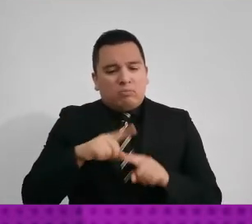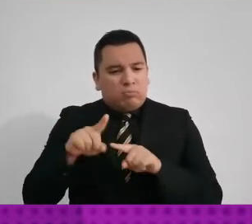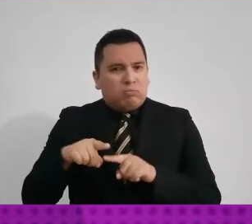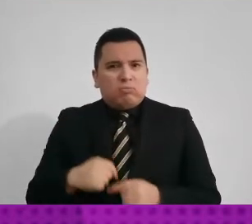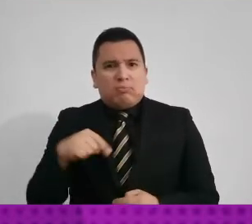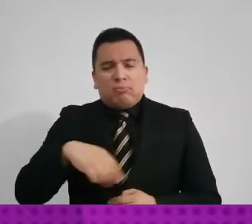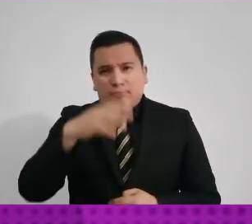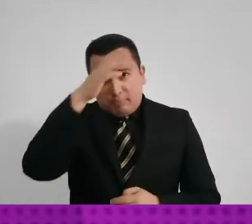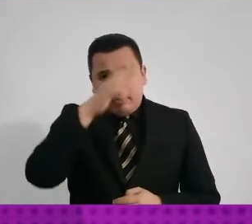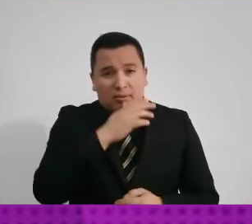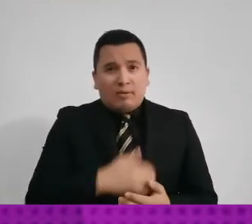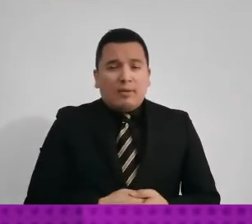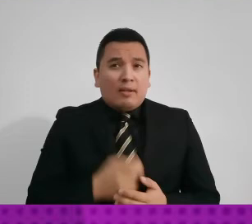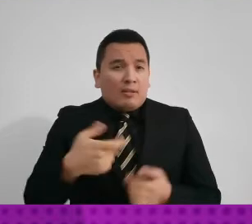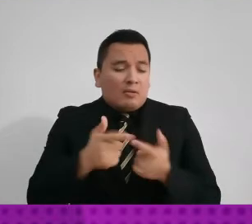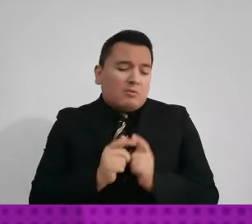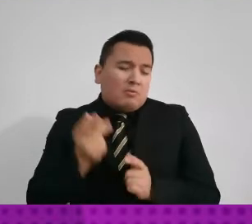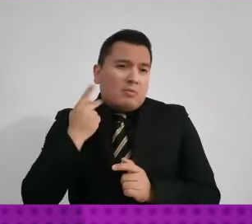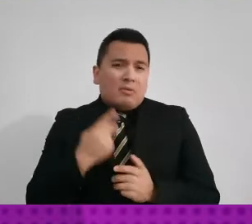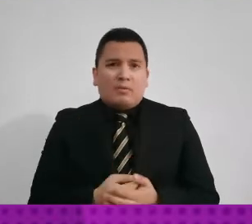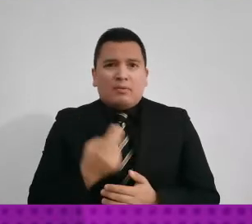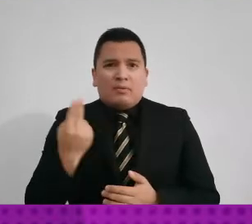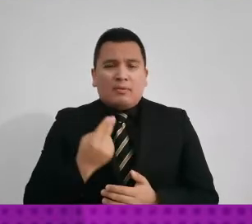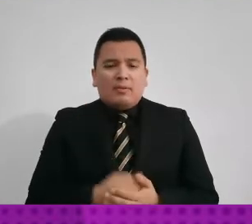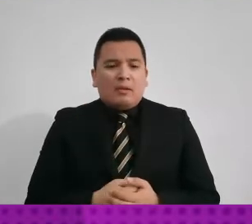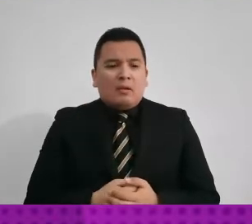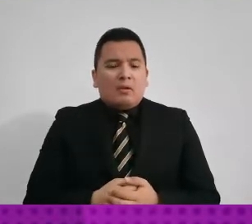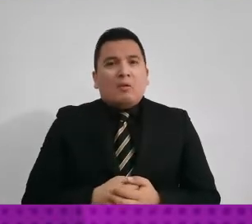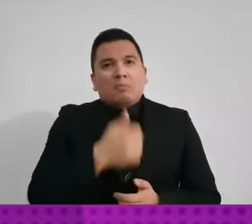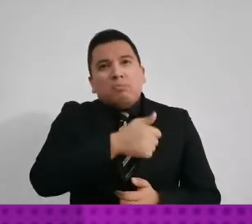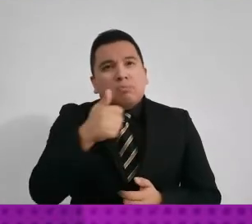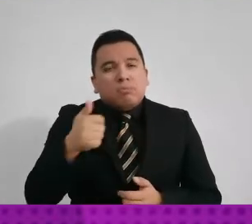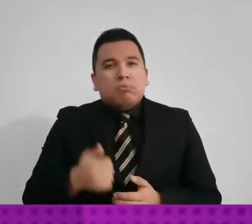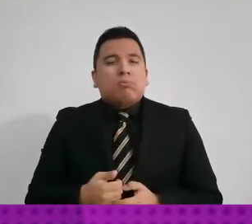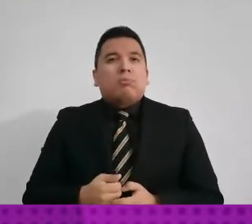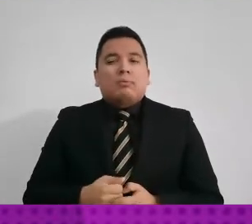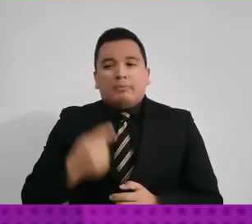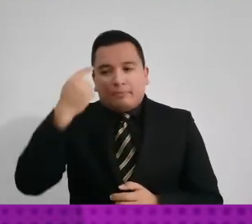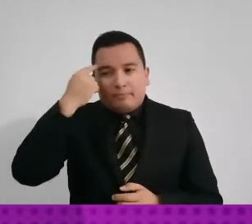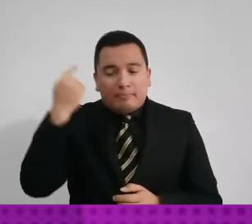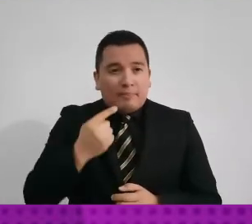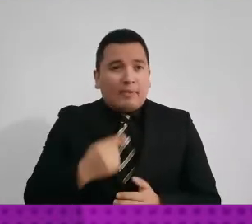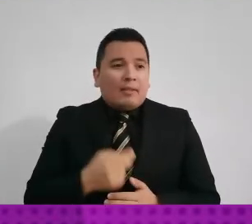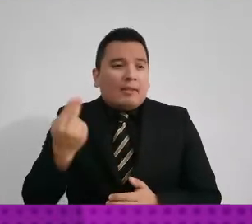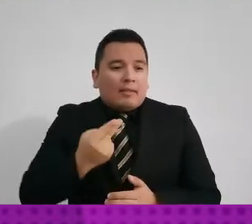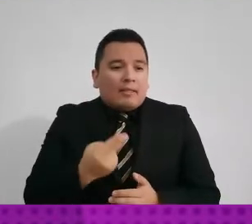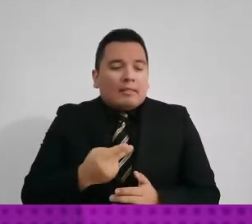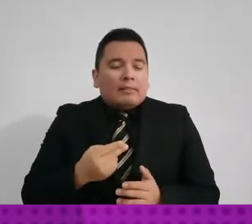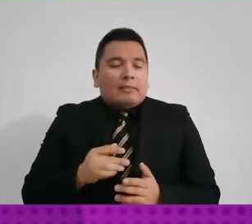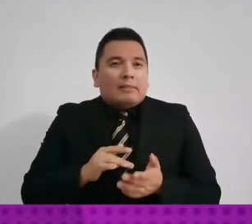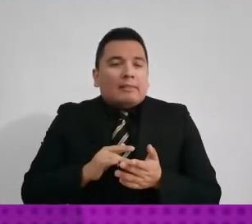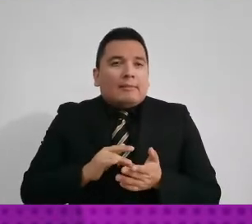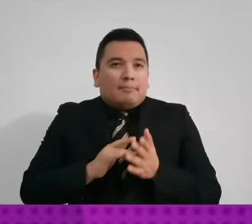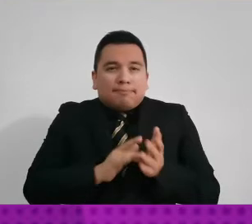diferentes procesos en el estado de Coahuila, estos partidos tienen que ir de manera individual y para poder mantener su registro, obtener